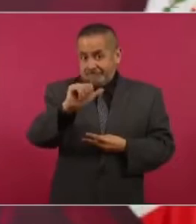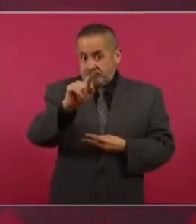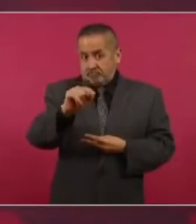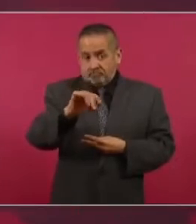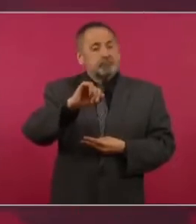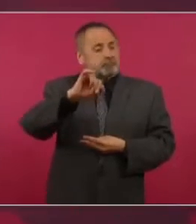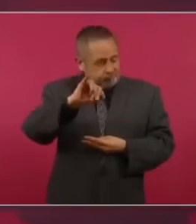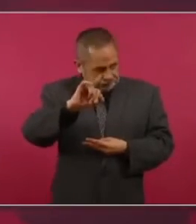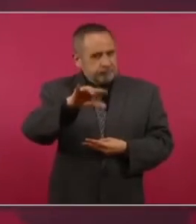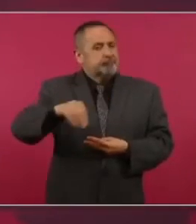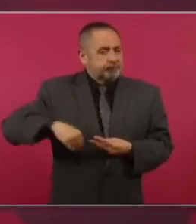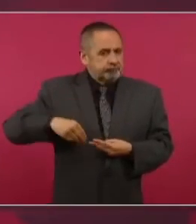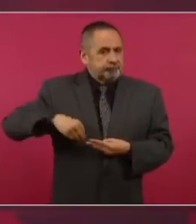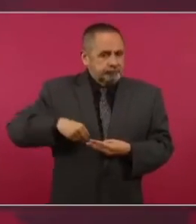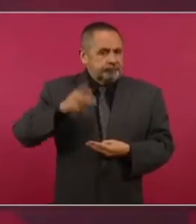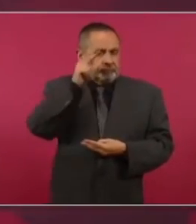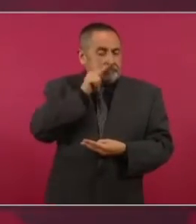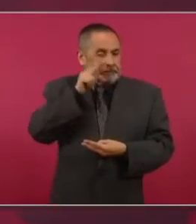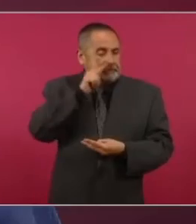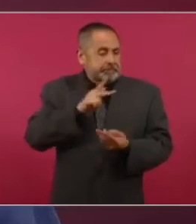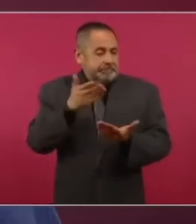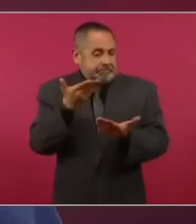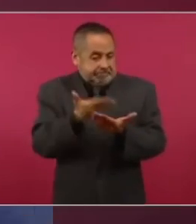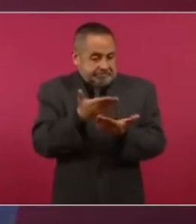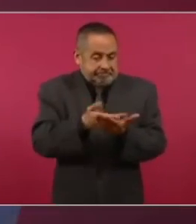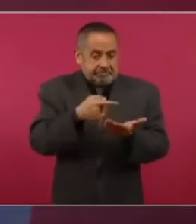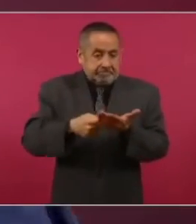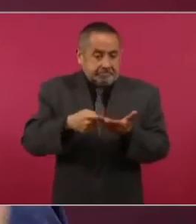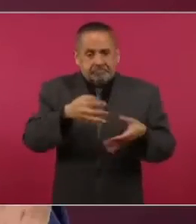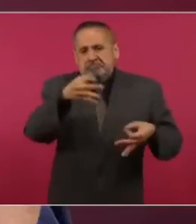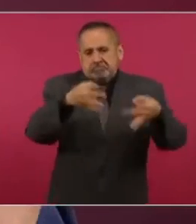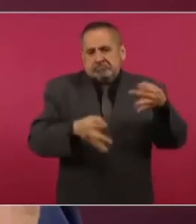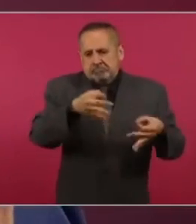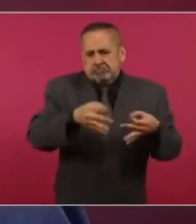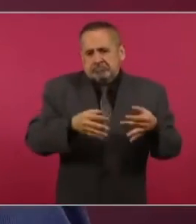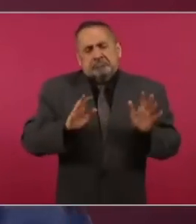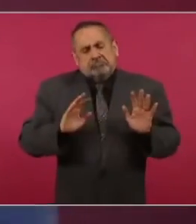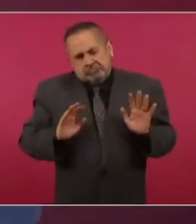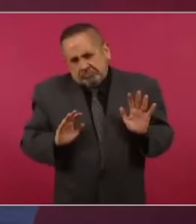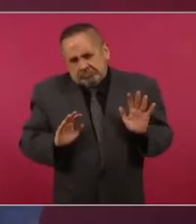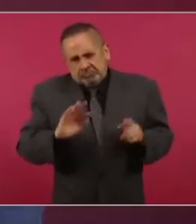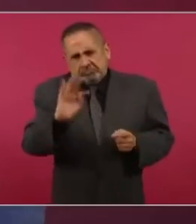cosas, lo van a juzgar, pero